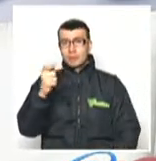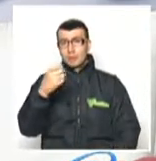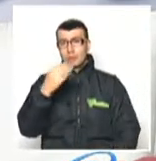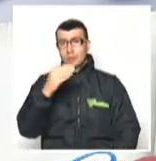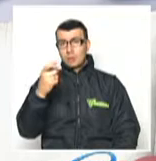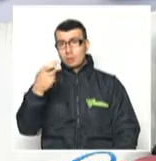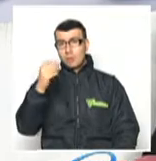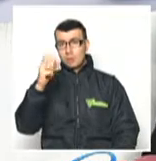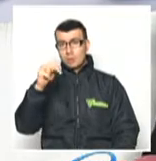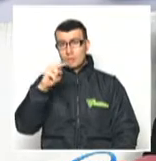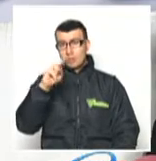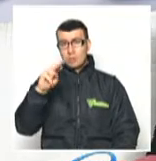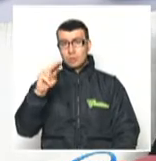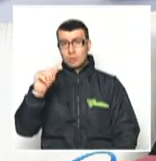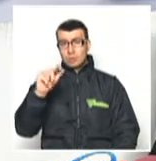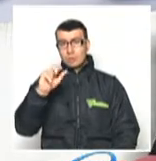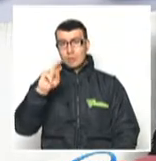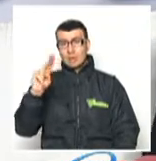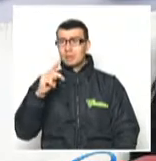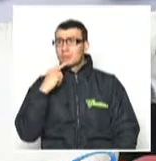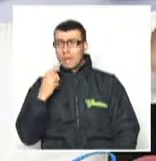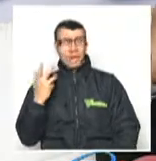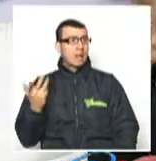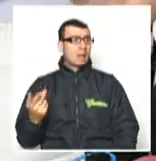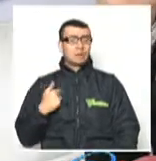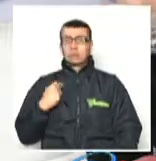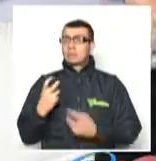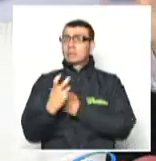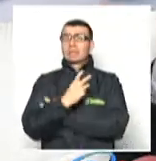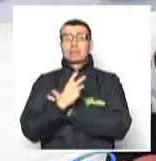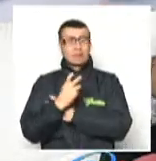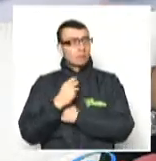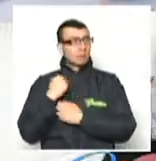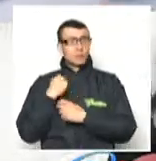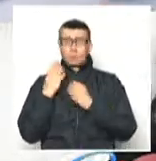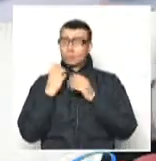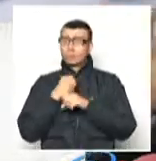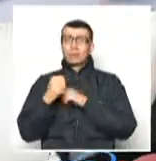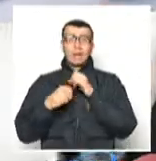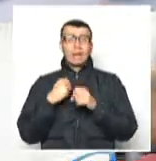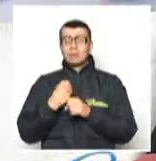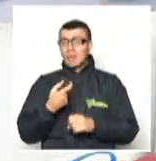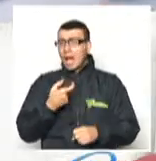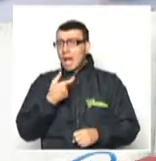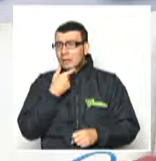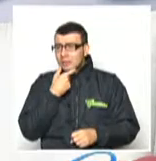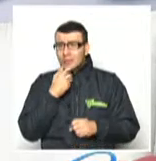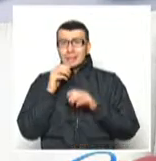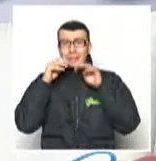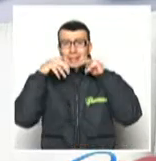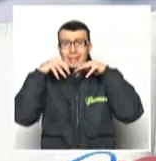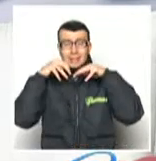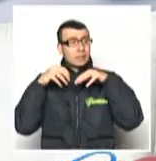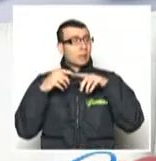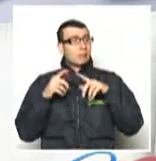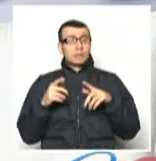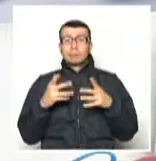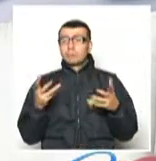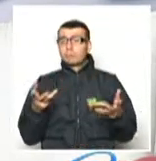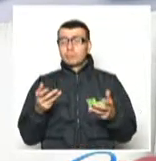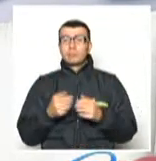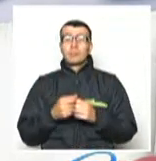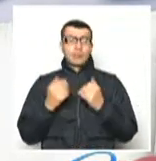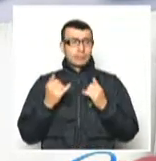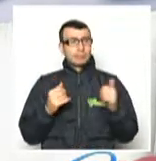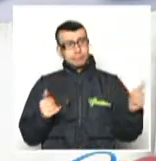inquietudes. Muchos dirán, no tengo huesos, se me ha reabsorbido, llevo muchos años con prótesis, en fin, esto genera muchas inquietudes, pero hoy